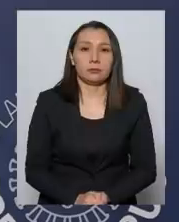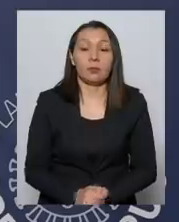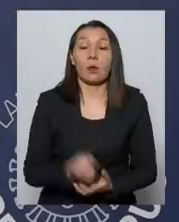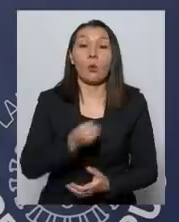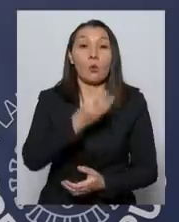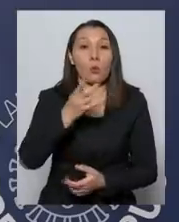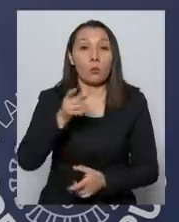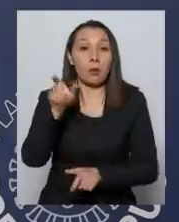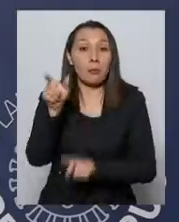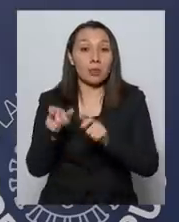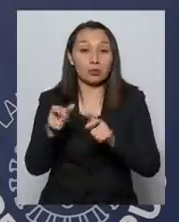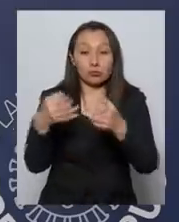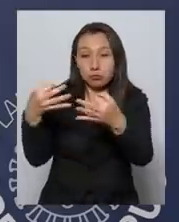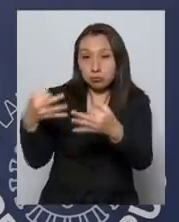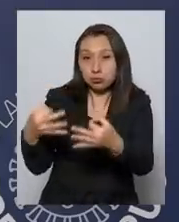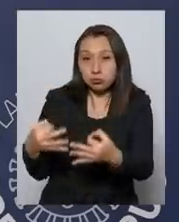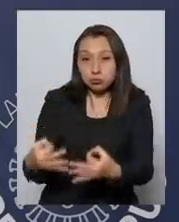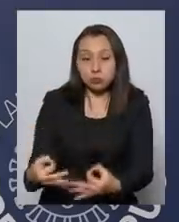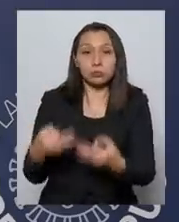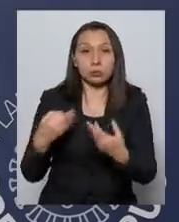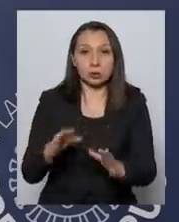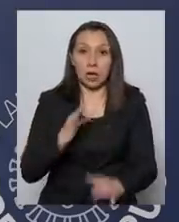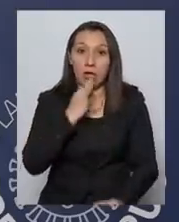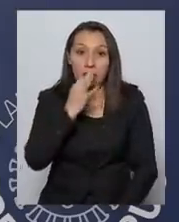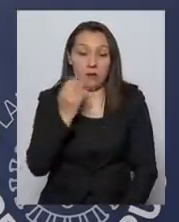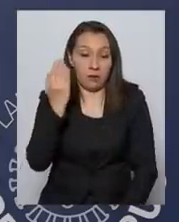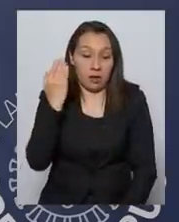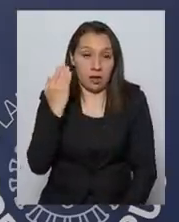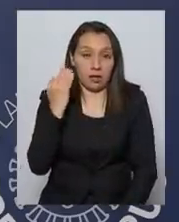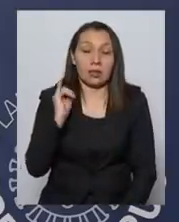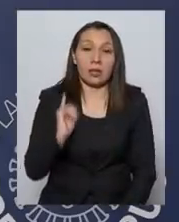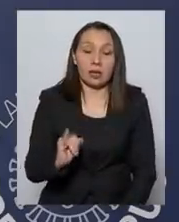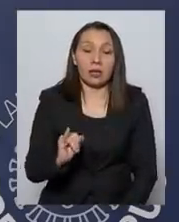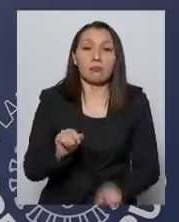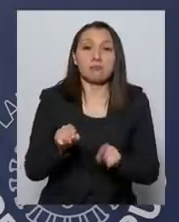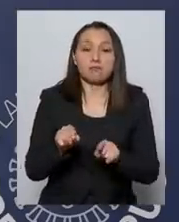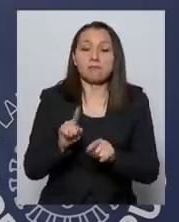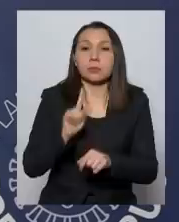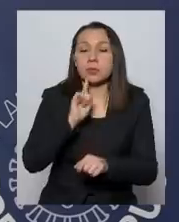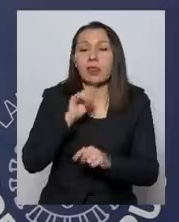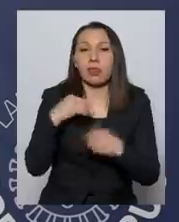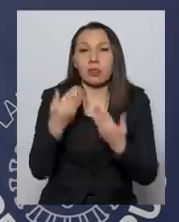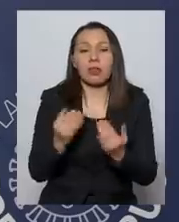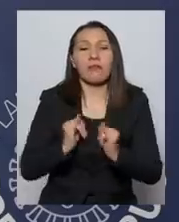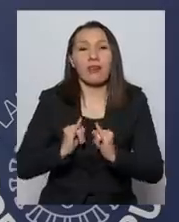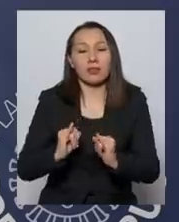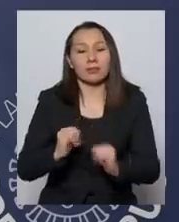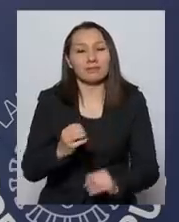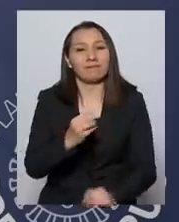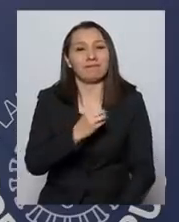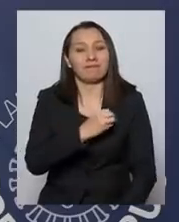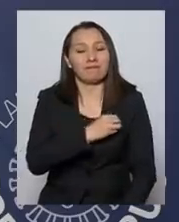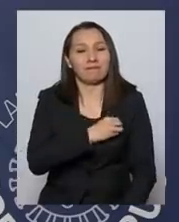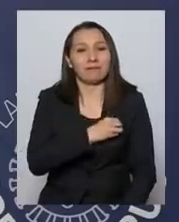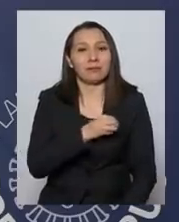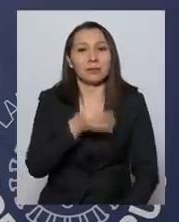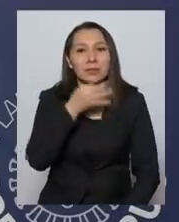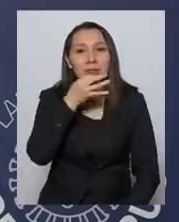al número de casos totales, ya lo mencioné, y tenemos que reportar